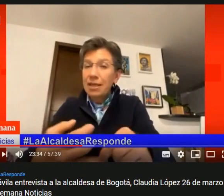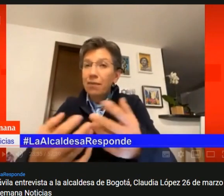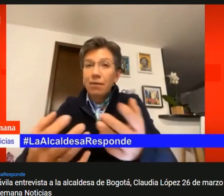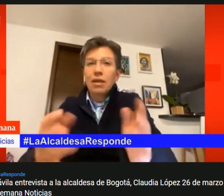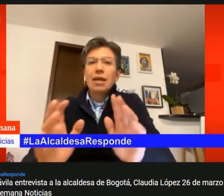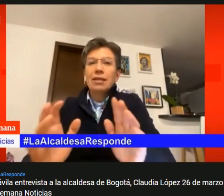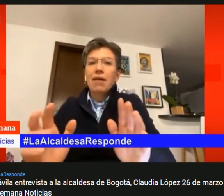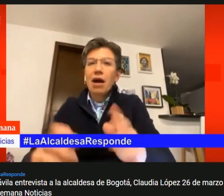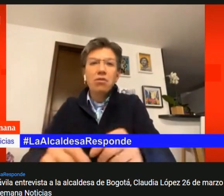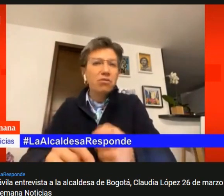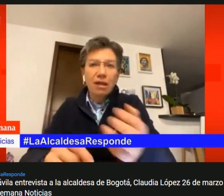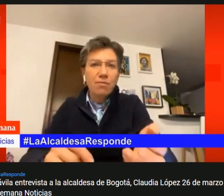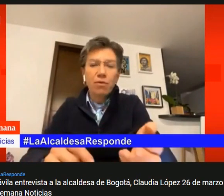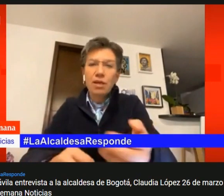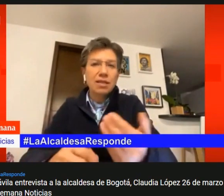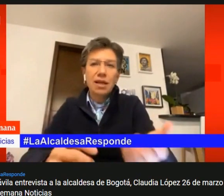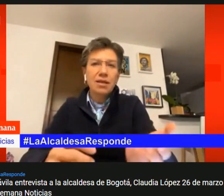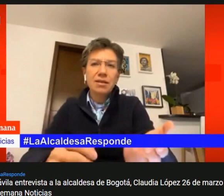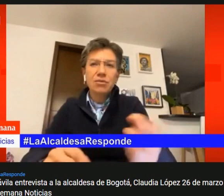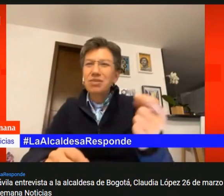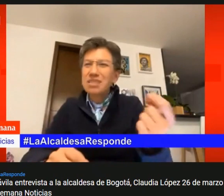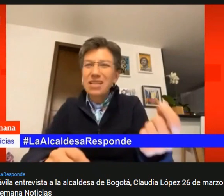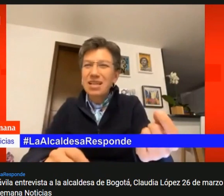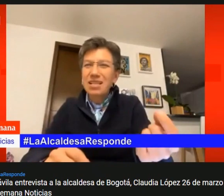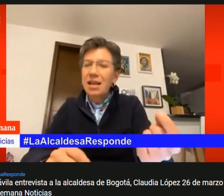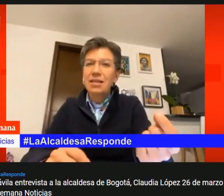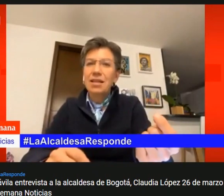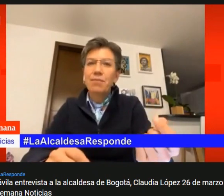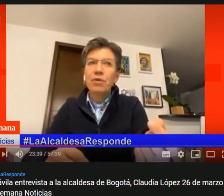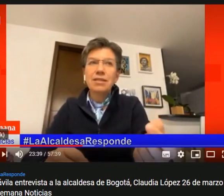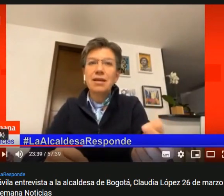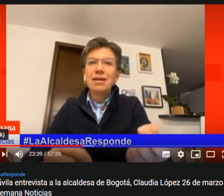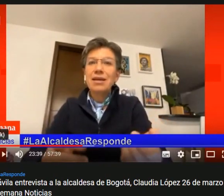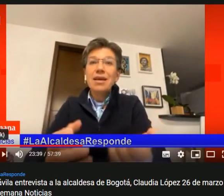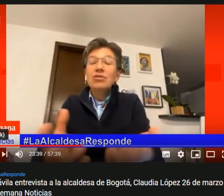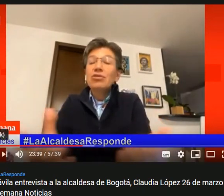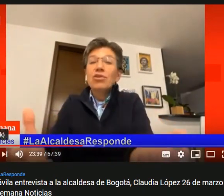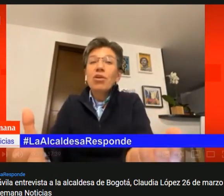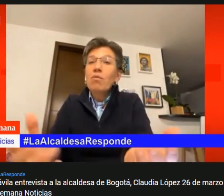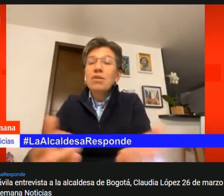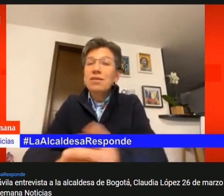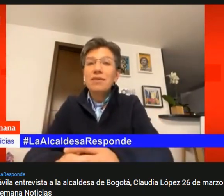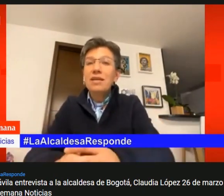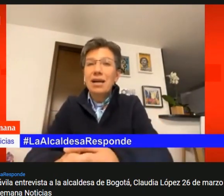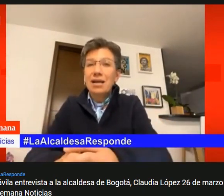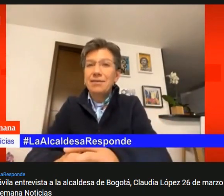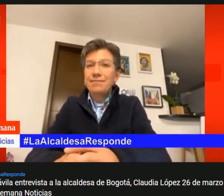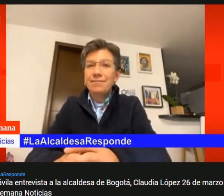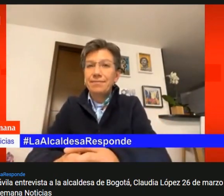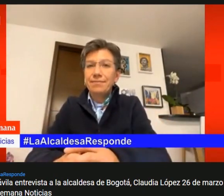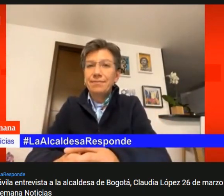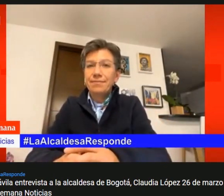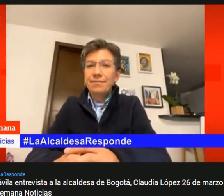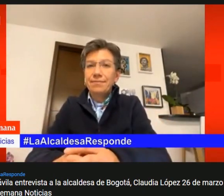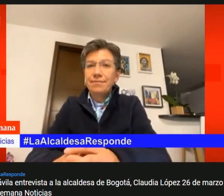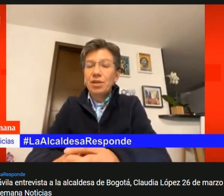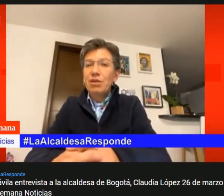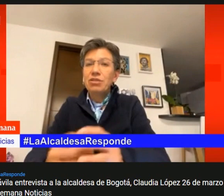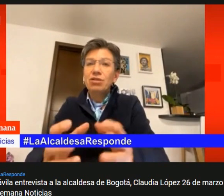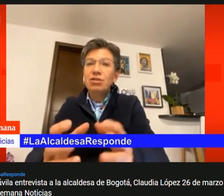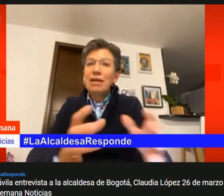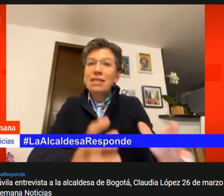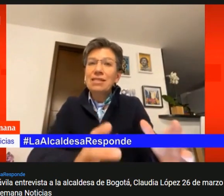es independiente, pero tenía trabajo, no estaba en pobreza, no está cerquita a la línea de pobreza. Entonces yo no tengo cómo identificarla.